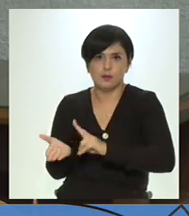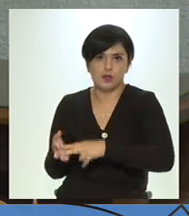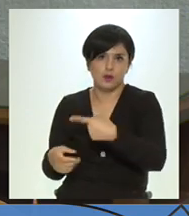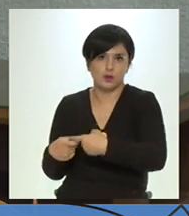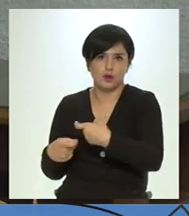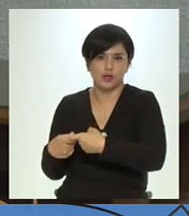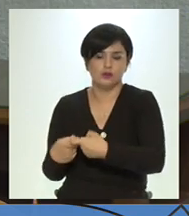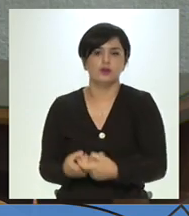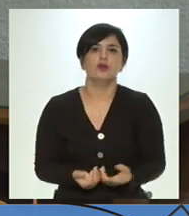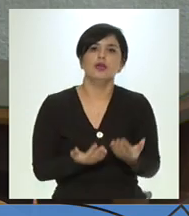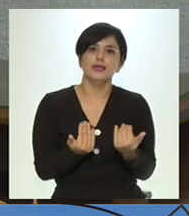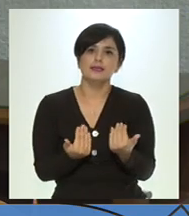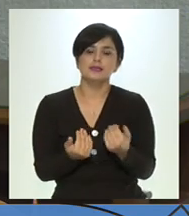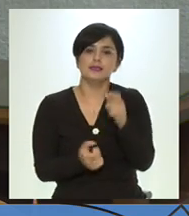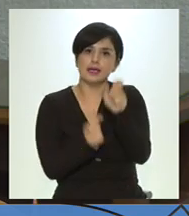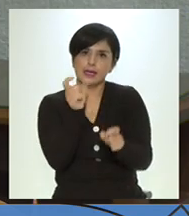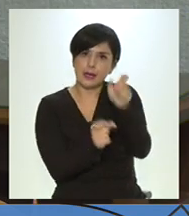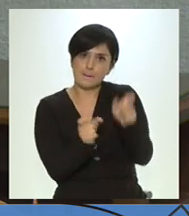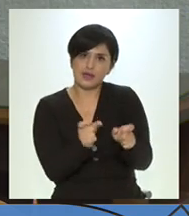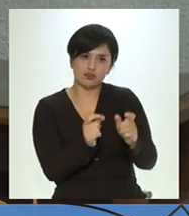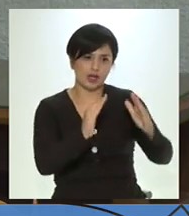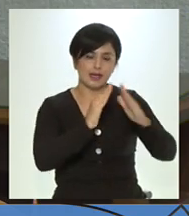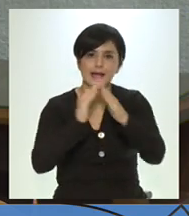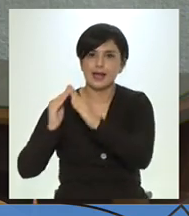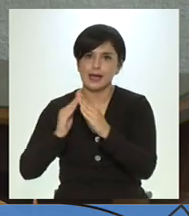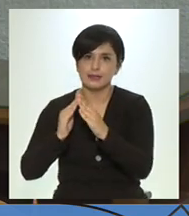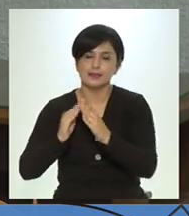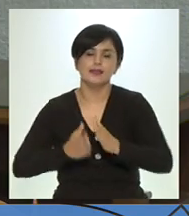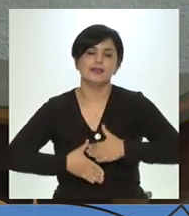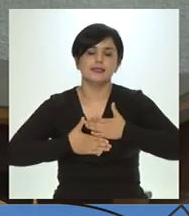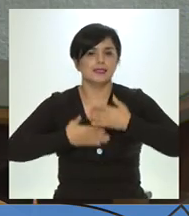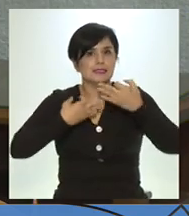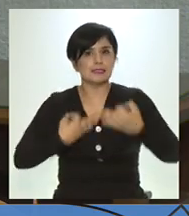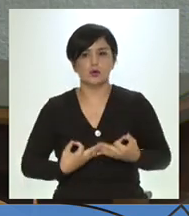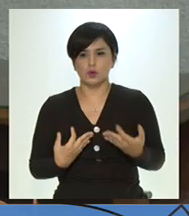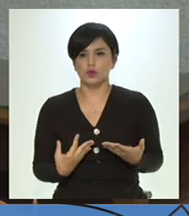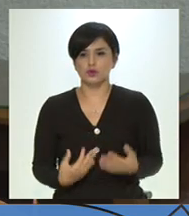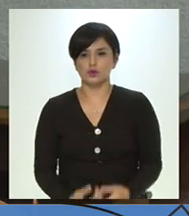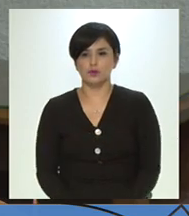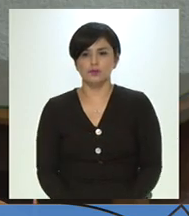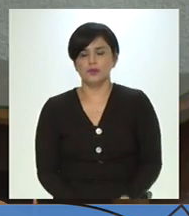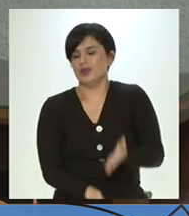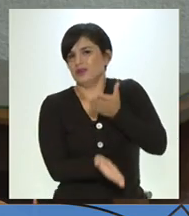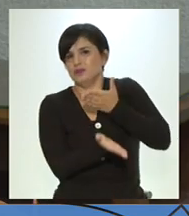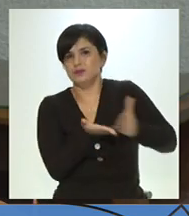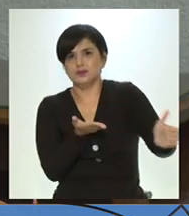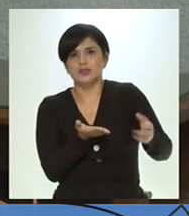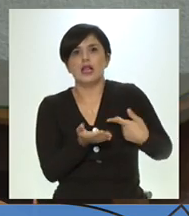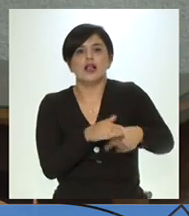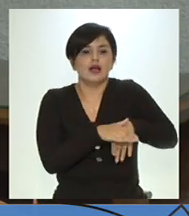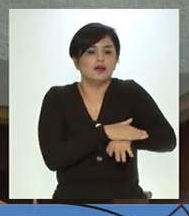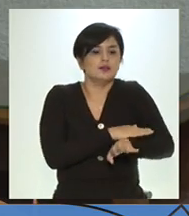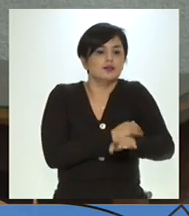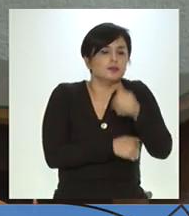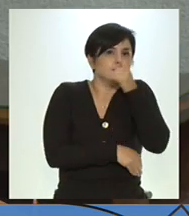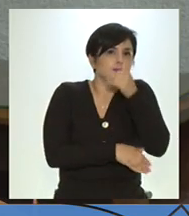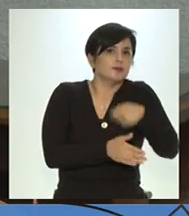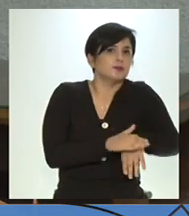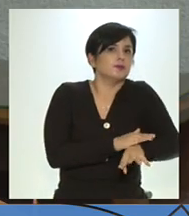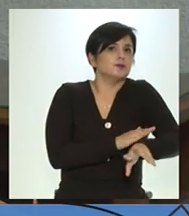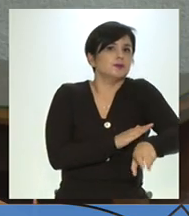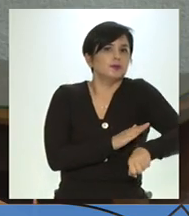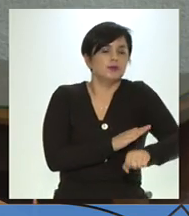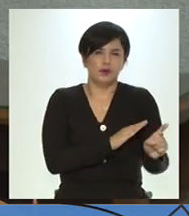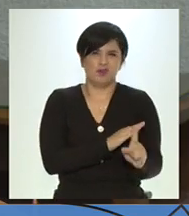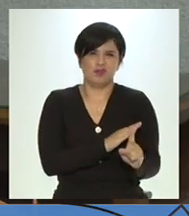necesita que las personas y los hogares se sientan más seguros y que desterremos de una vez la corrupción un paso en